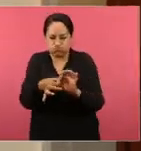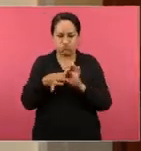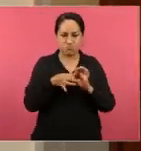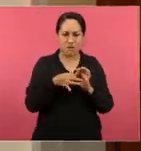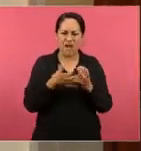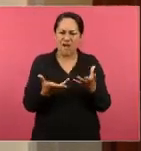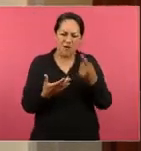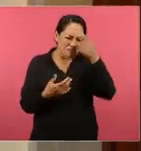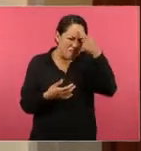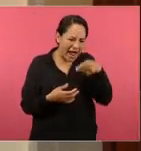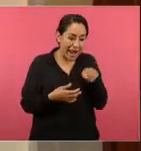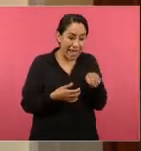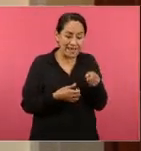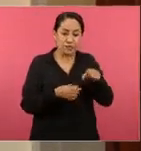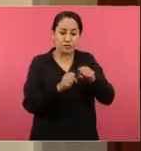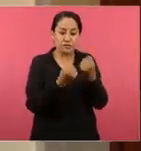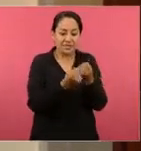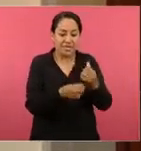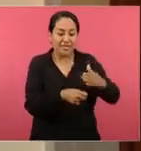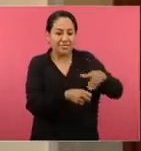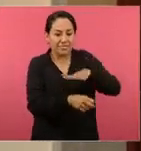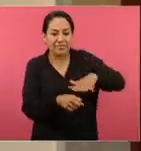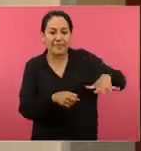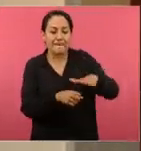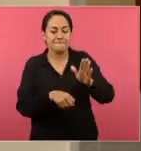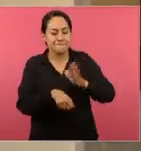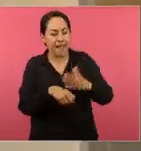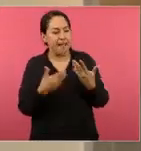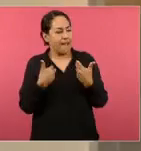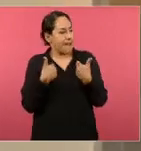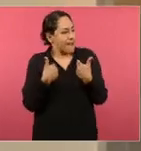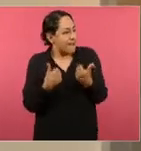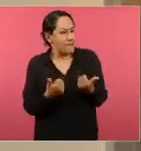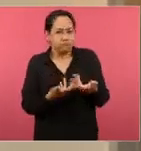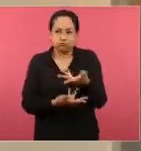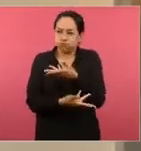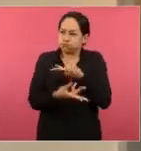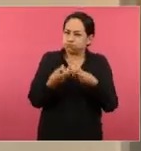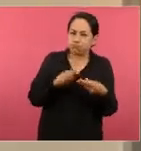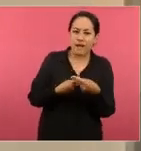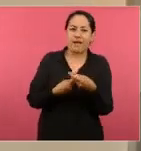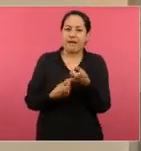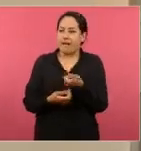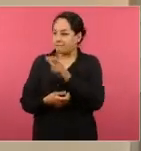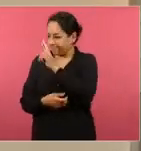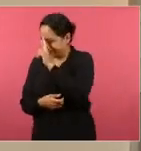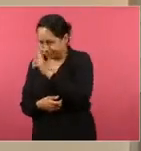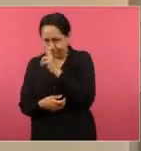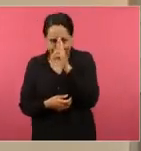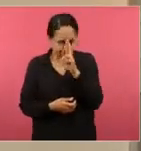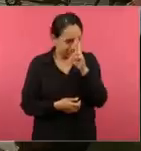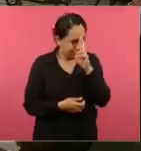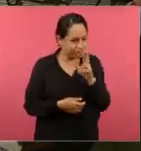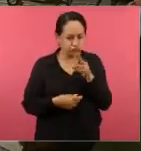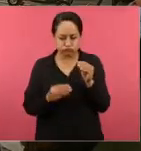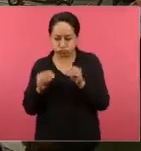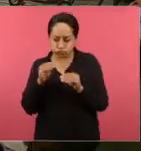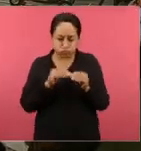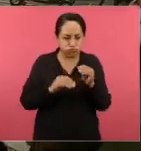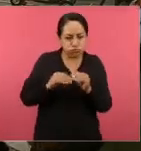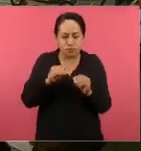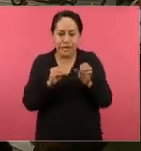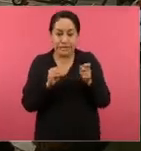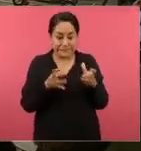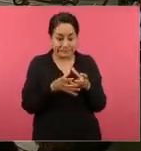una sociedad mucho más empática, más solidaria, que construya más. Esos son los dos elementos clave, claro, que